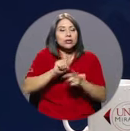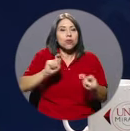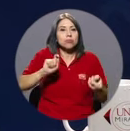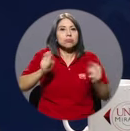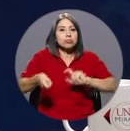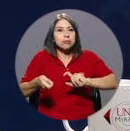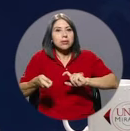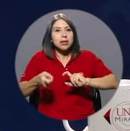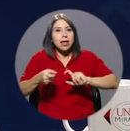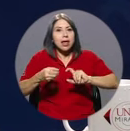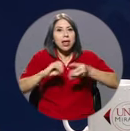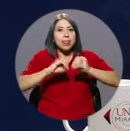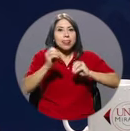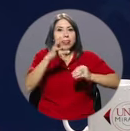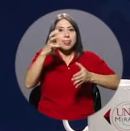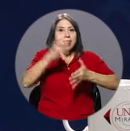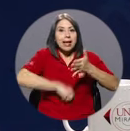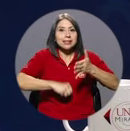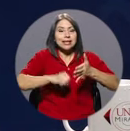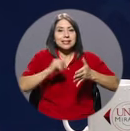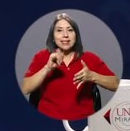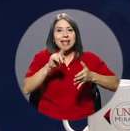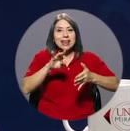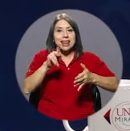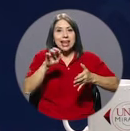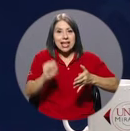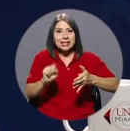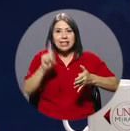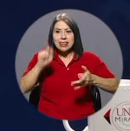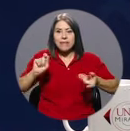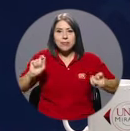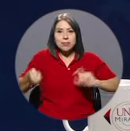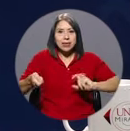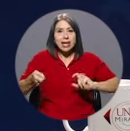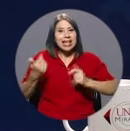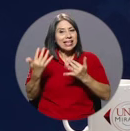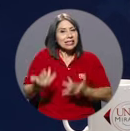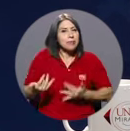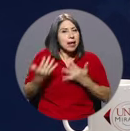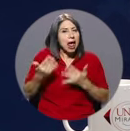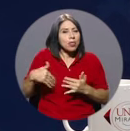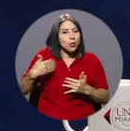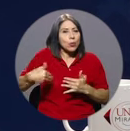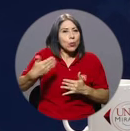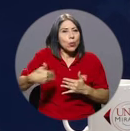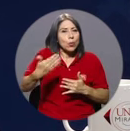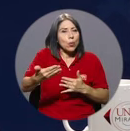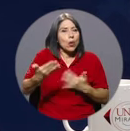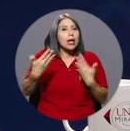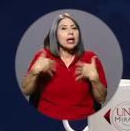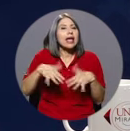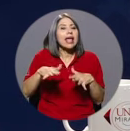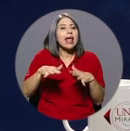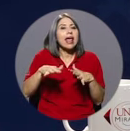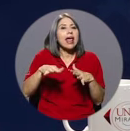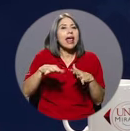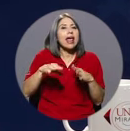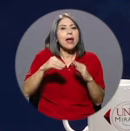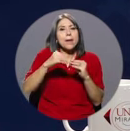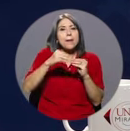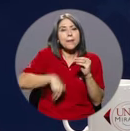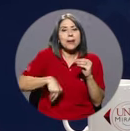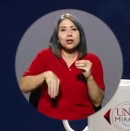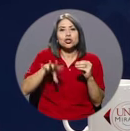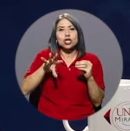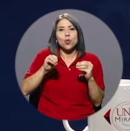las tasas de interés deberían darse vuelta, y entonces es posiblemente que se espere una reducción de por lo menos 50 puntos básicos en los